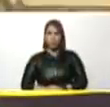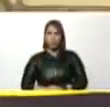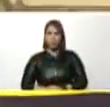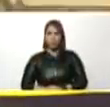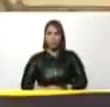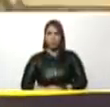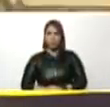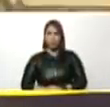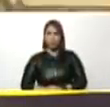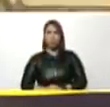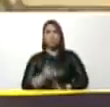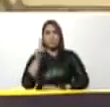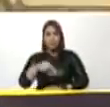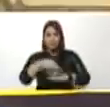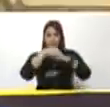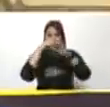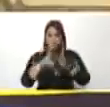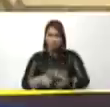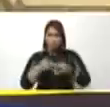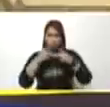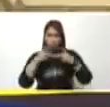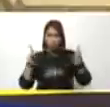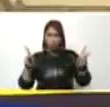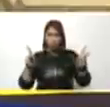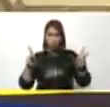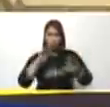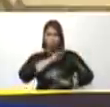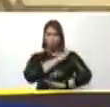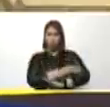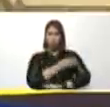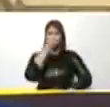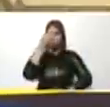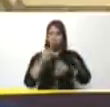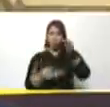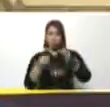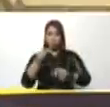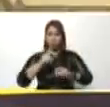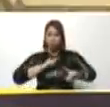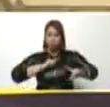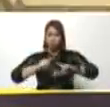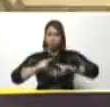y para que el Ministerio Público y el Poder Judicial actúen